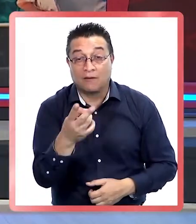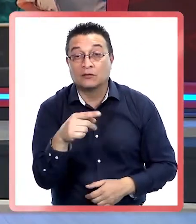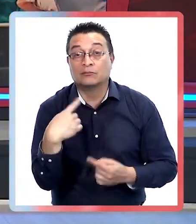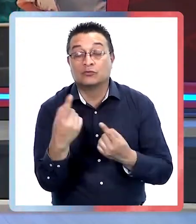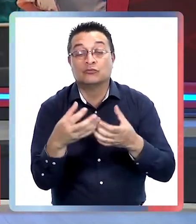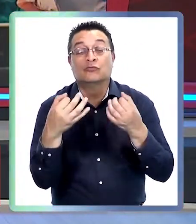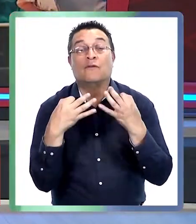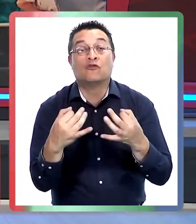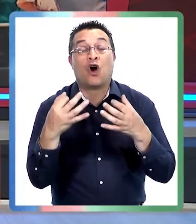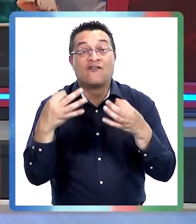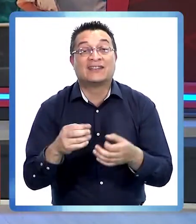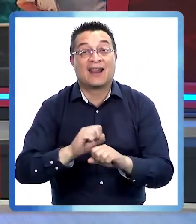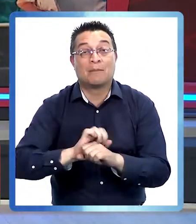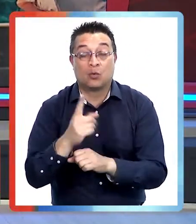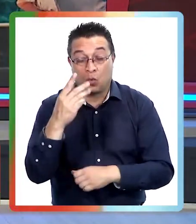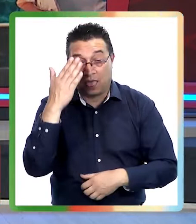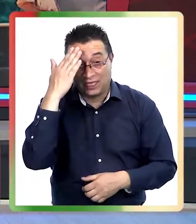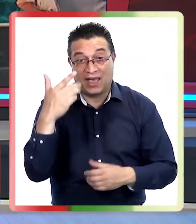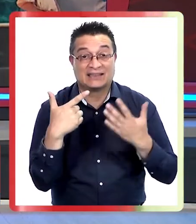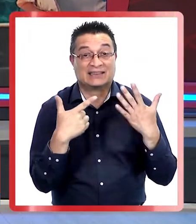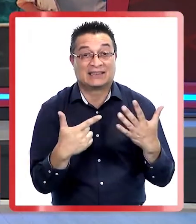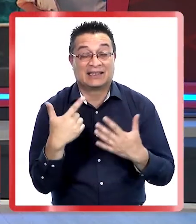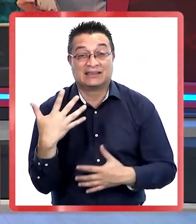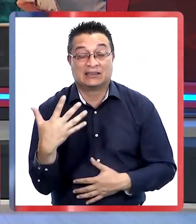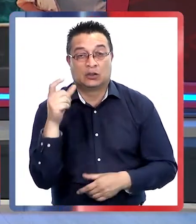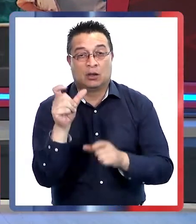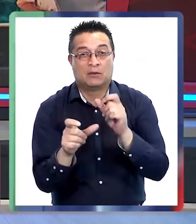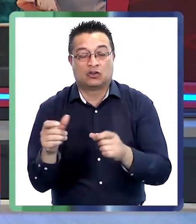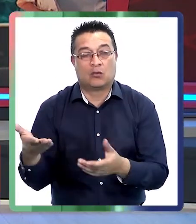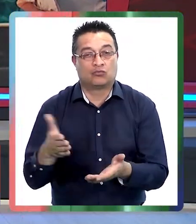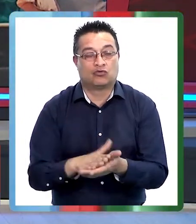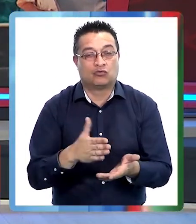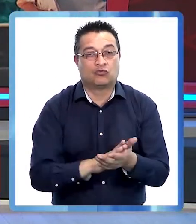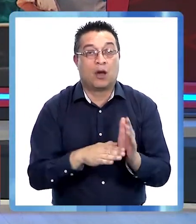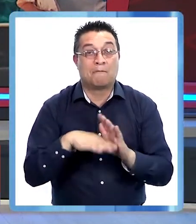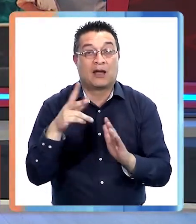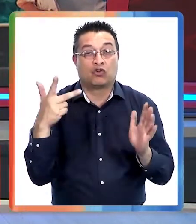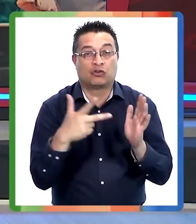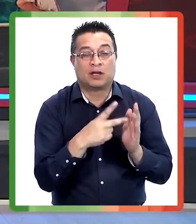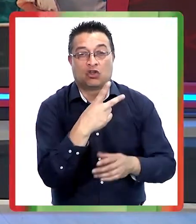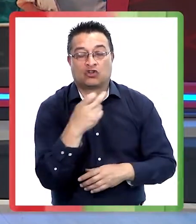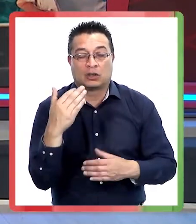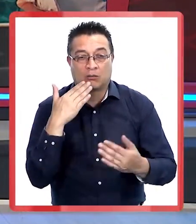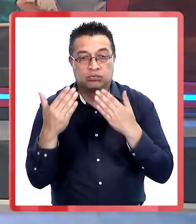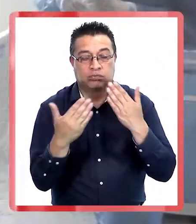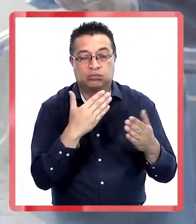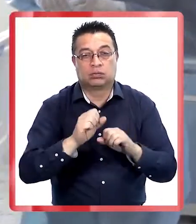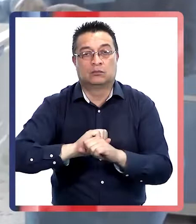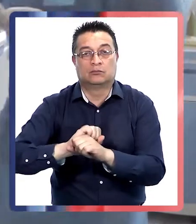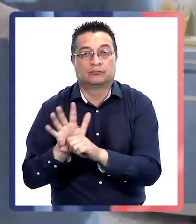Revisamos ahora el reporte oficial de esta pandemia. En el último día, 75 personas fallecieron y más de 8.200 se contagiaron